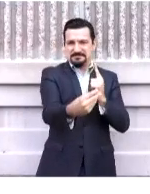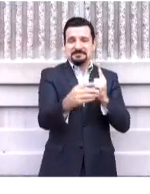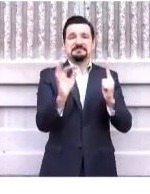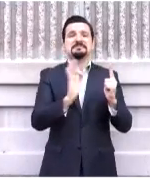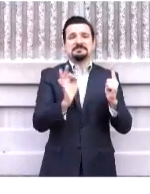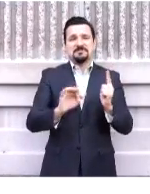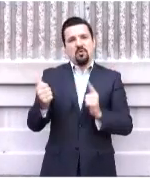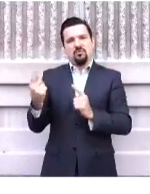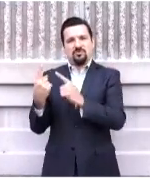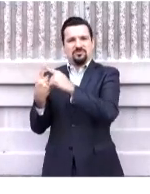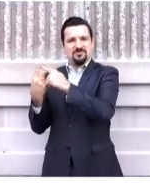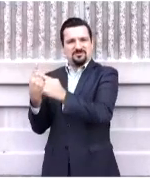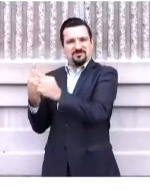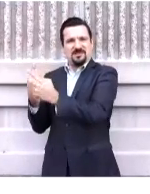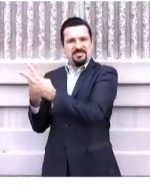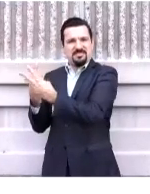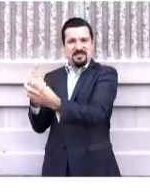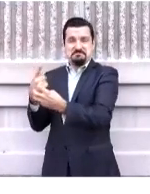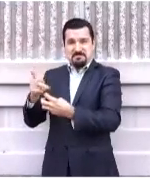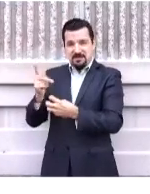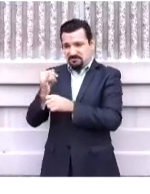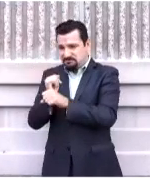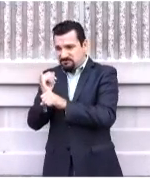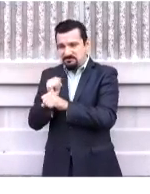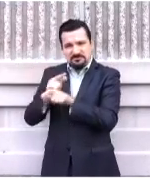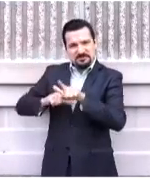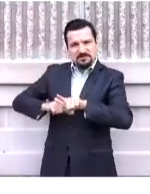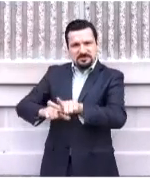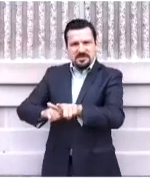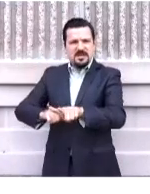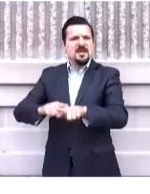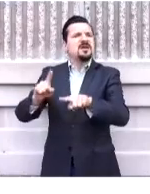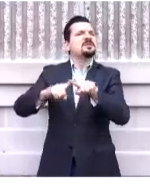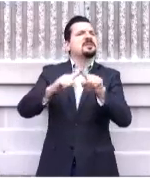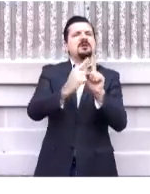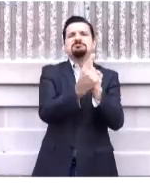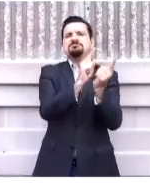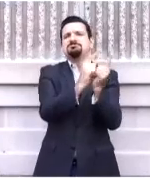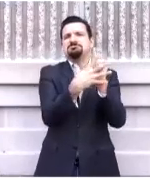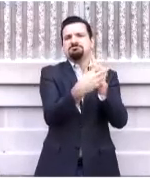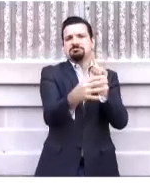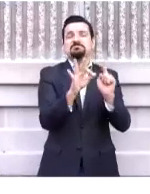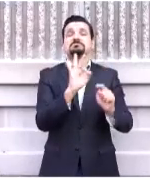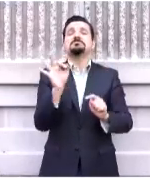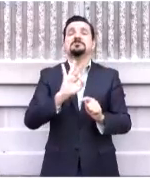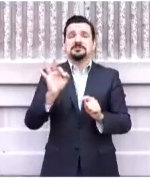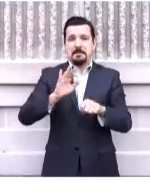a contactos ocasionales para tratar de rastrear fuentes de contagio.